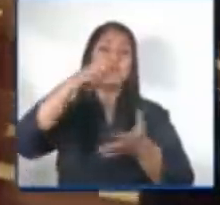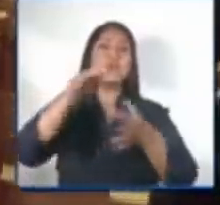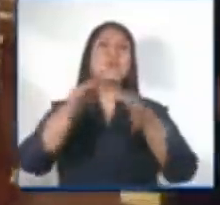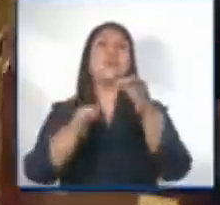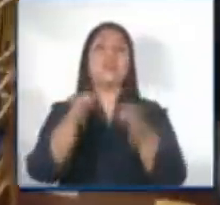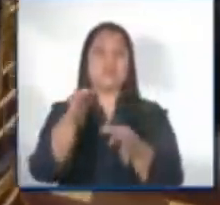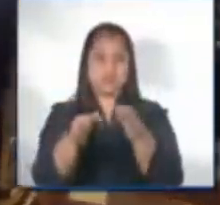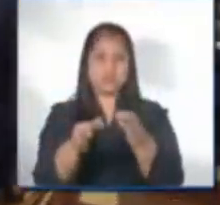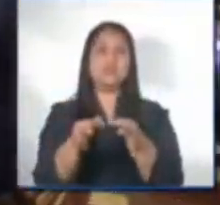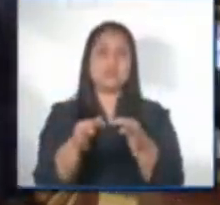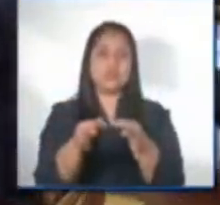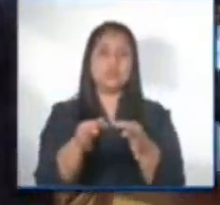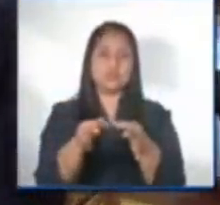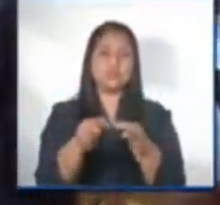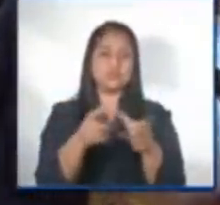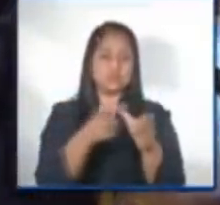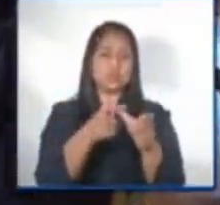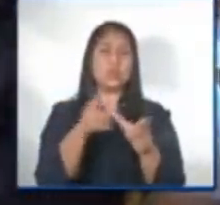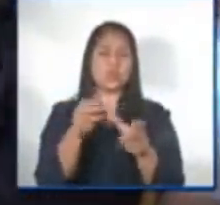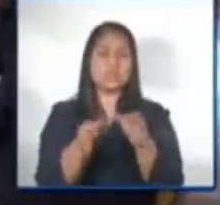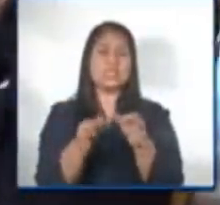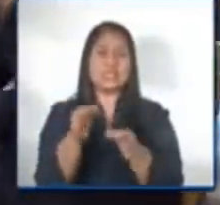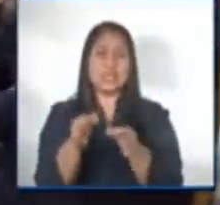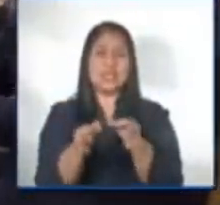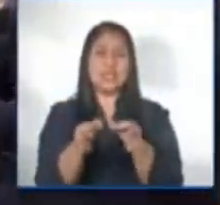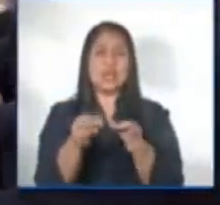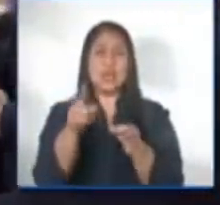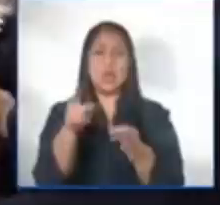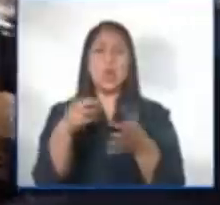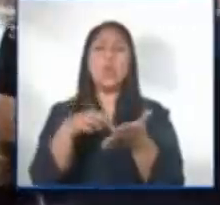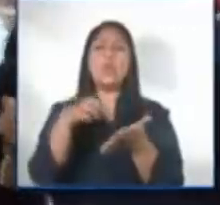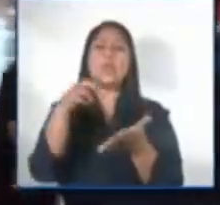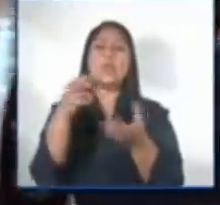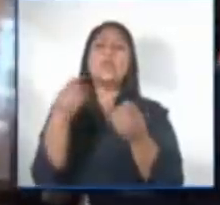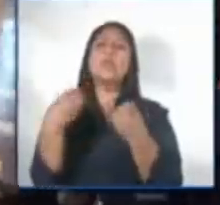un país con justicia, un país de oportunidades.